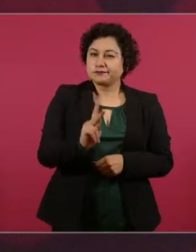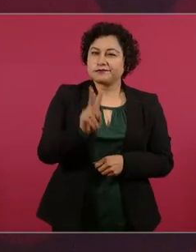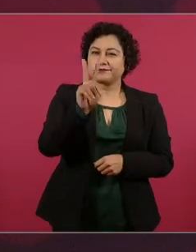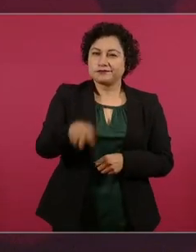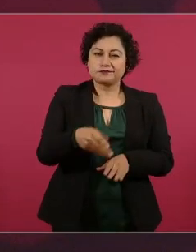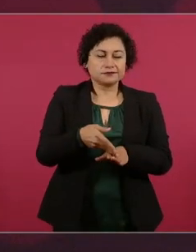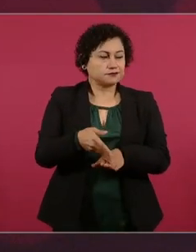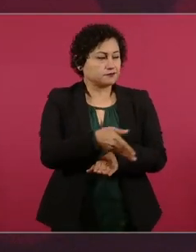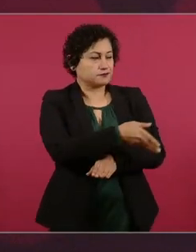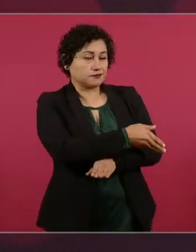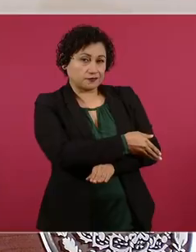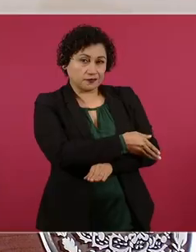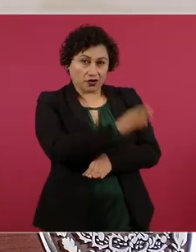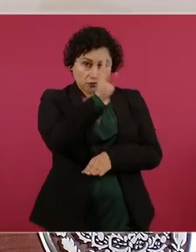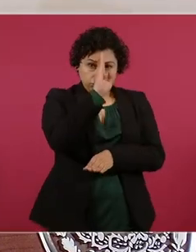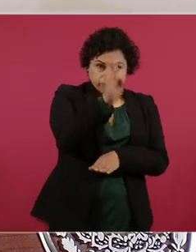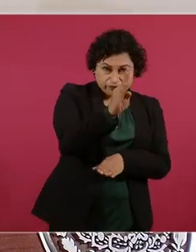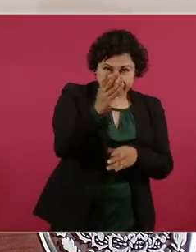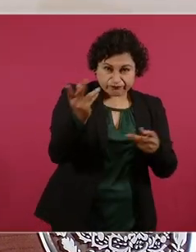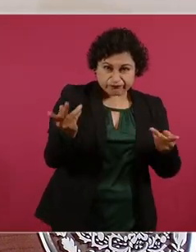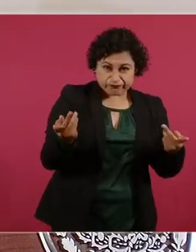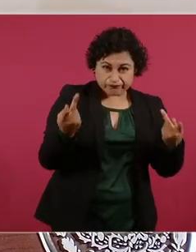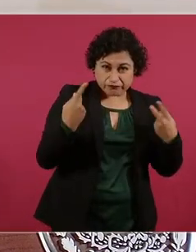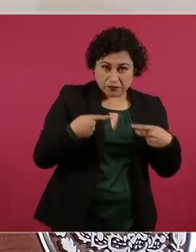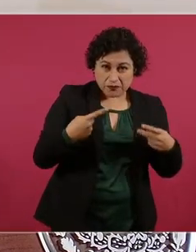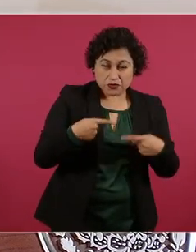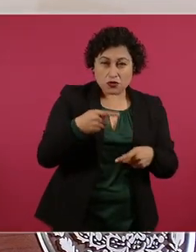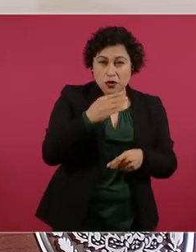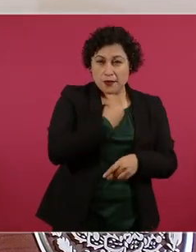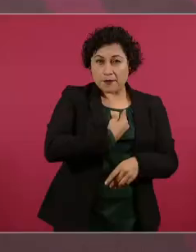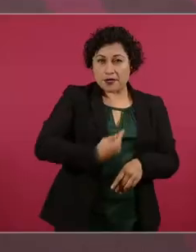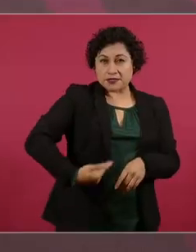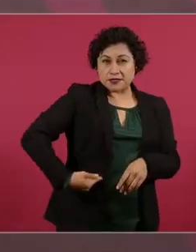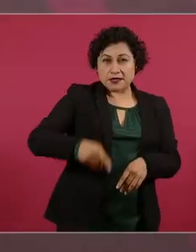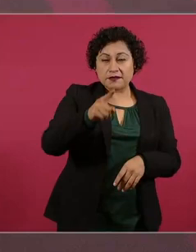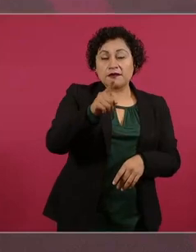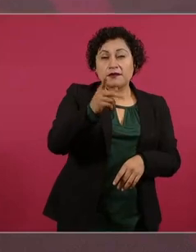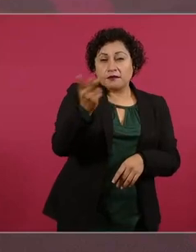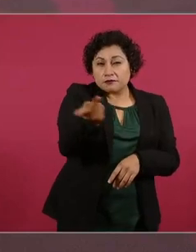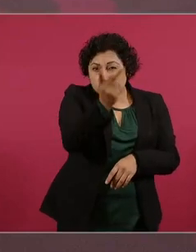un cuestionamiento directo y mucho menos un insulto.